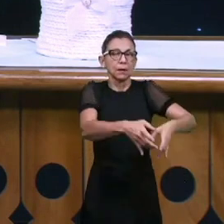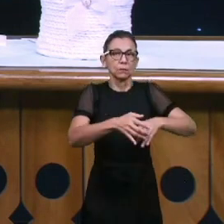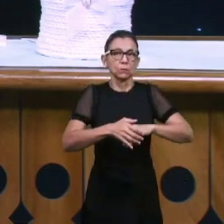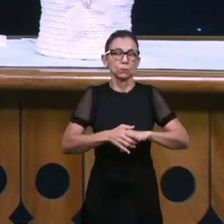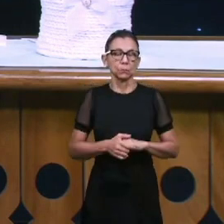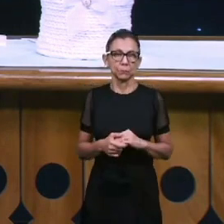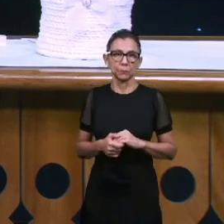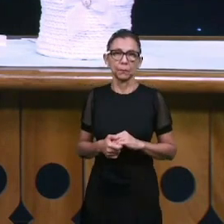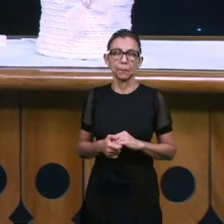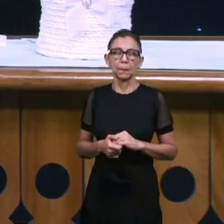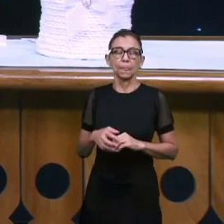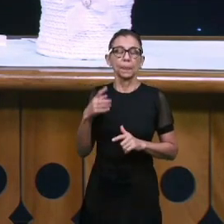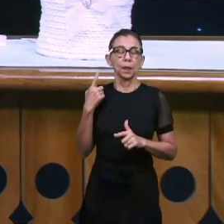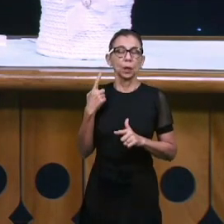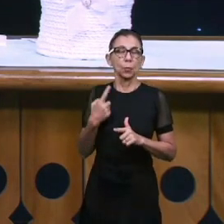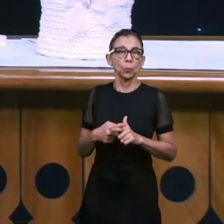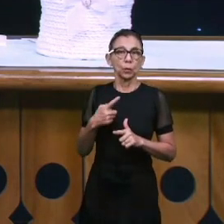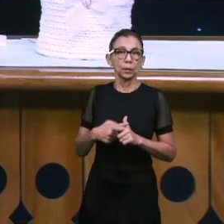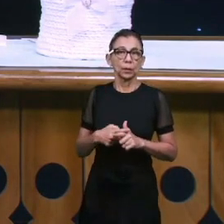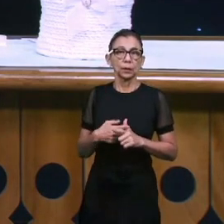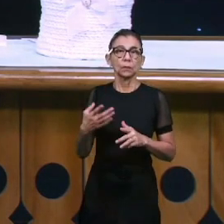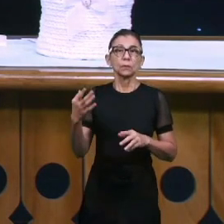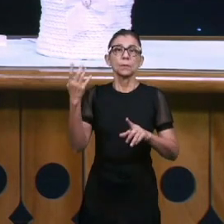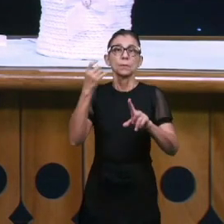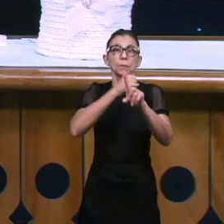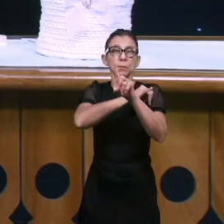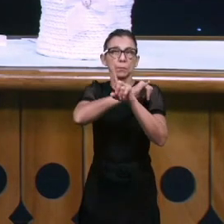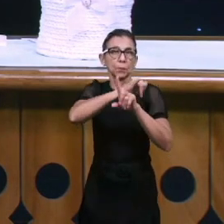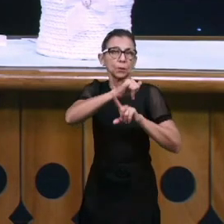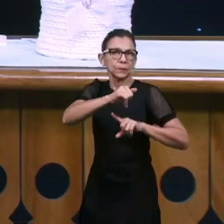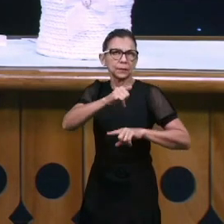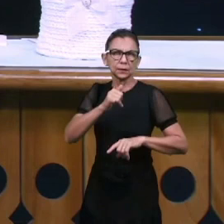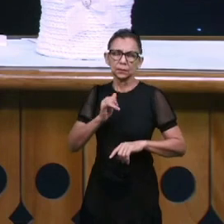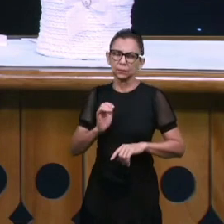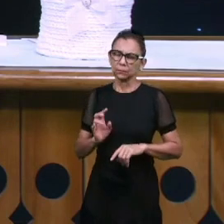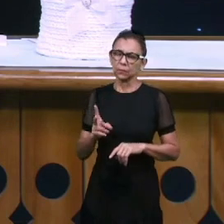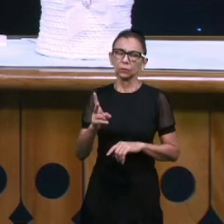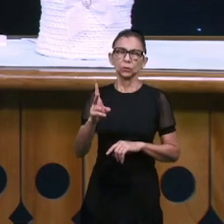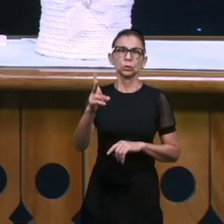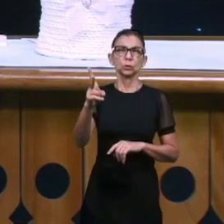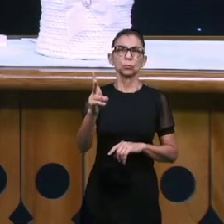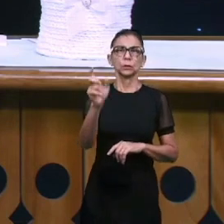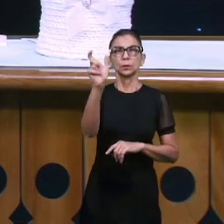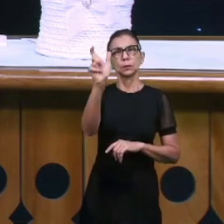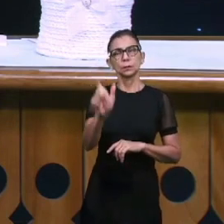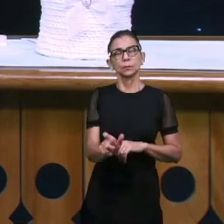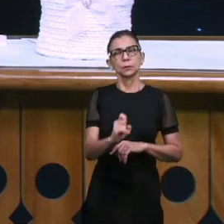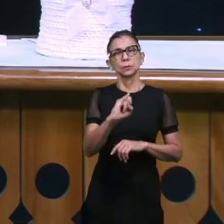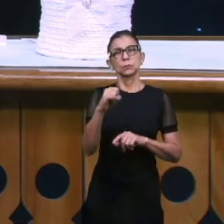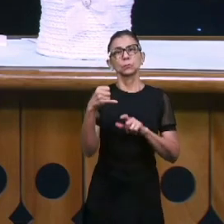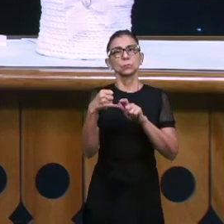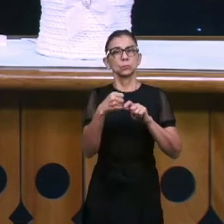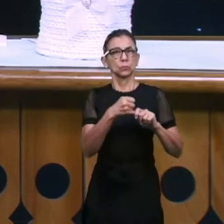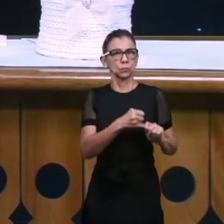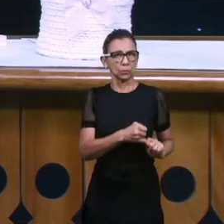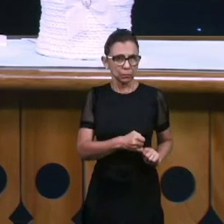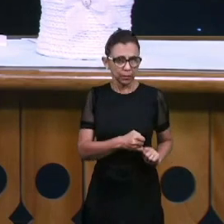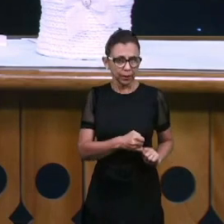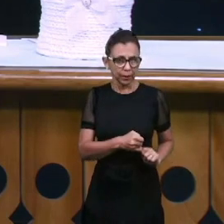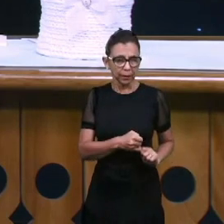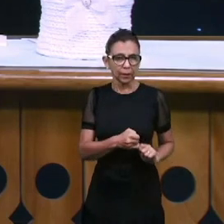tienes, lo profético, la profecía, va a continuar a través de la vida de Josué. Josué